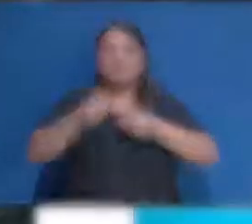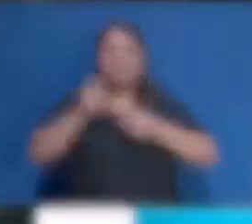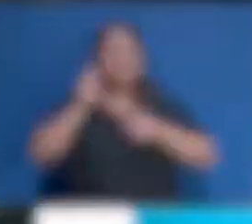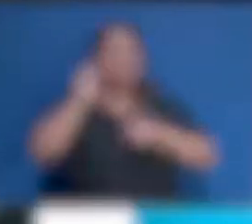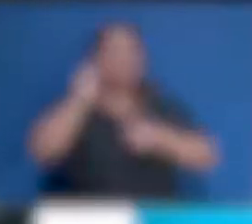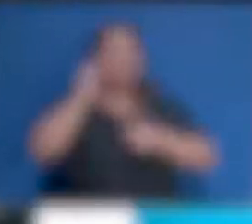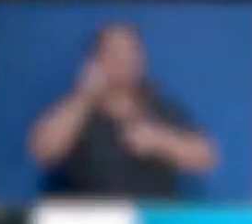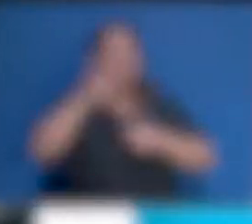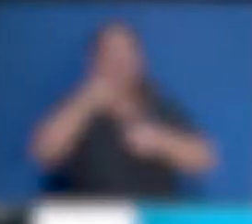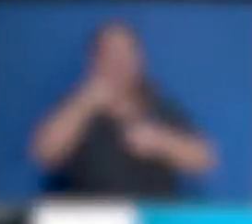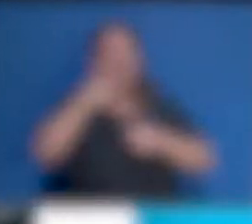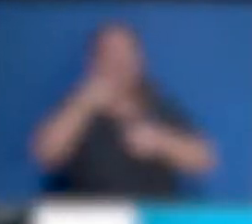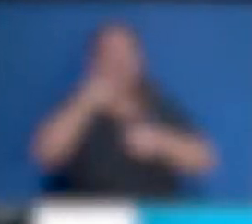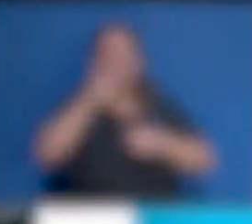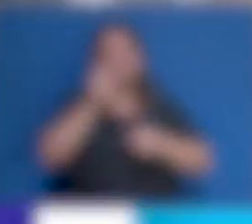ánimo